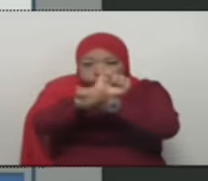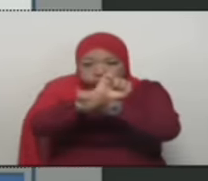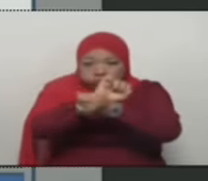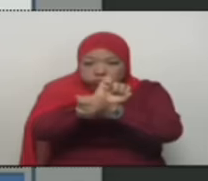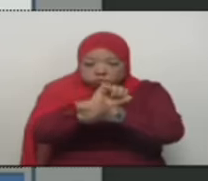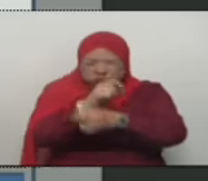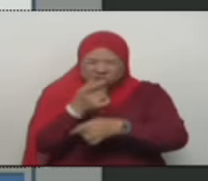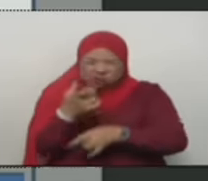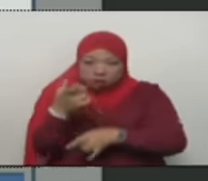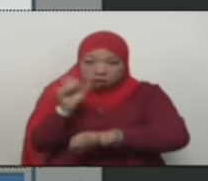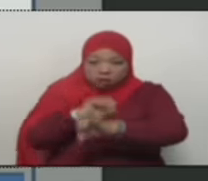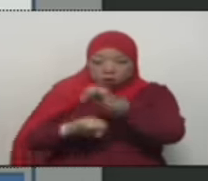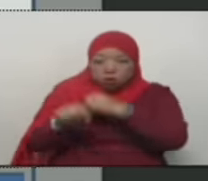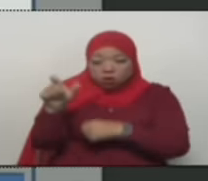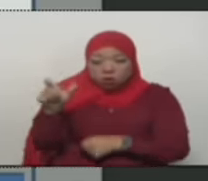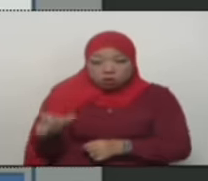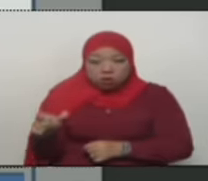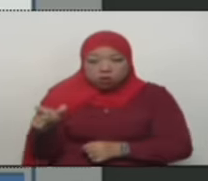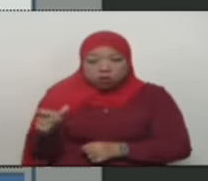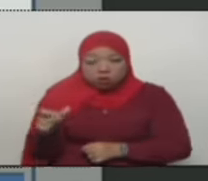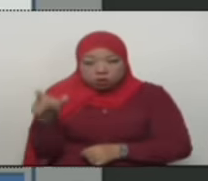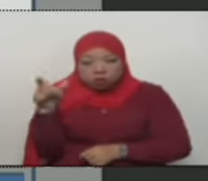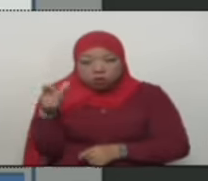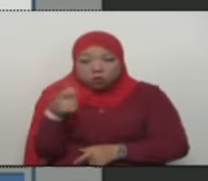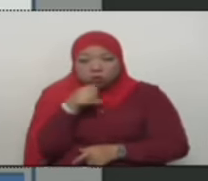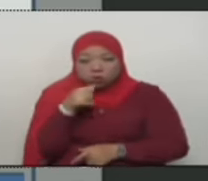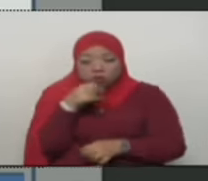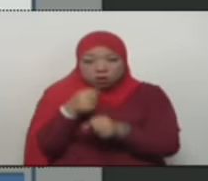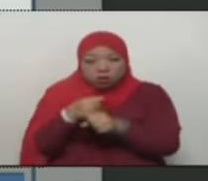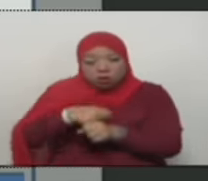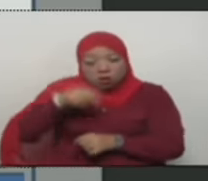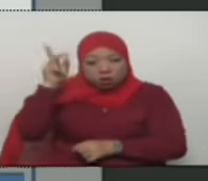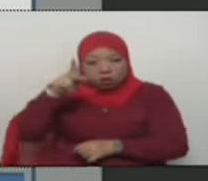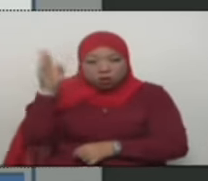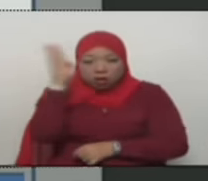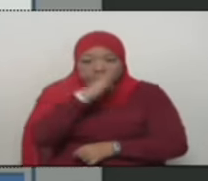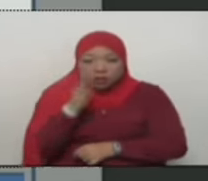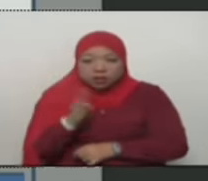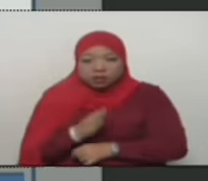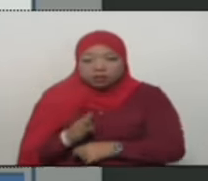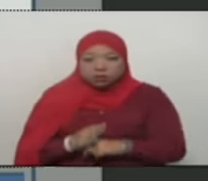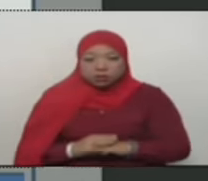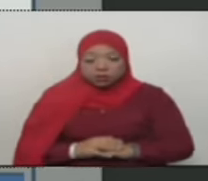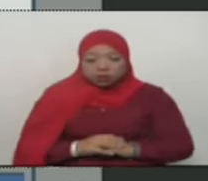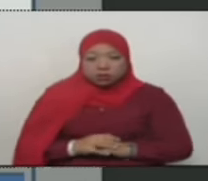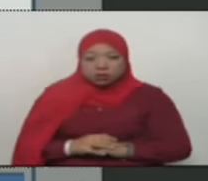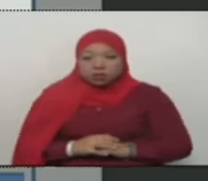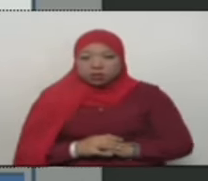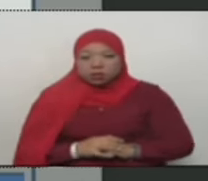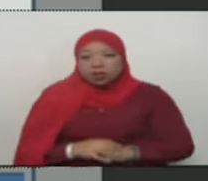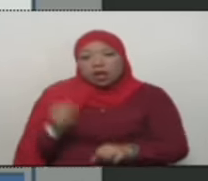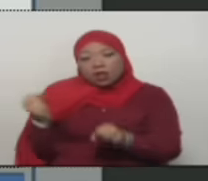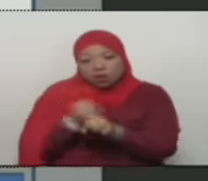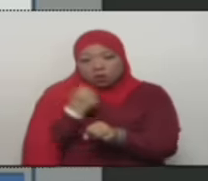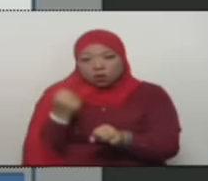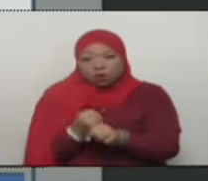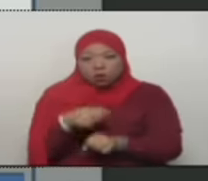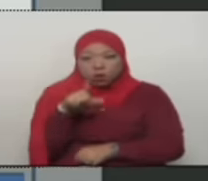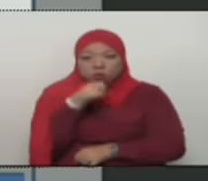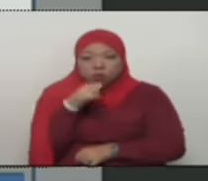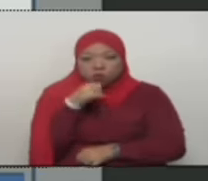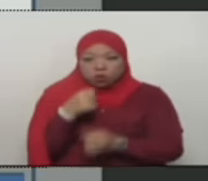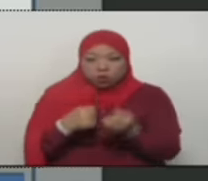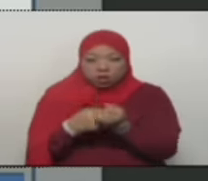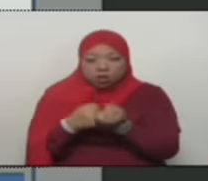que por seguridad. Y un Figueiredo, que es un profesor brasileño, que trabaja en la Universidad de Pernambuco y colaboró